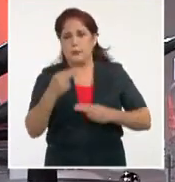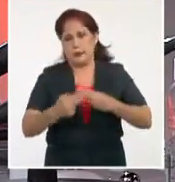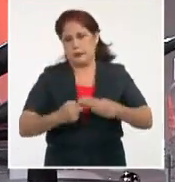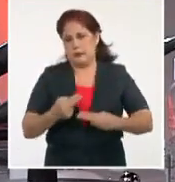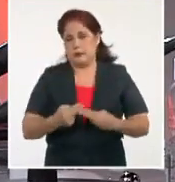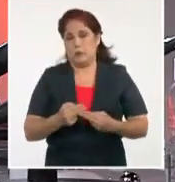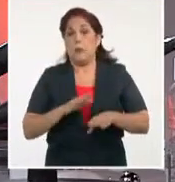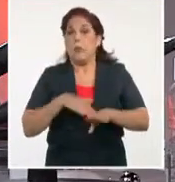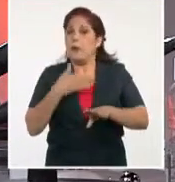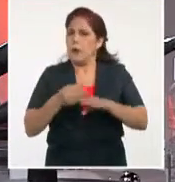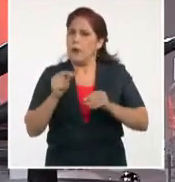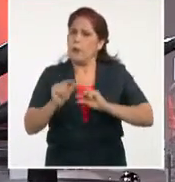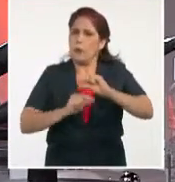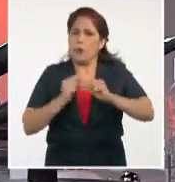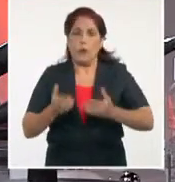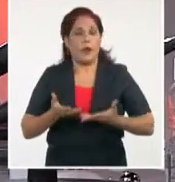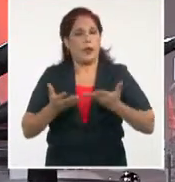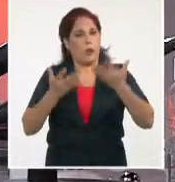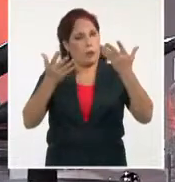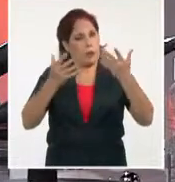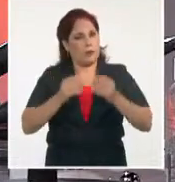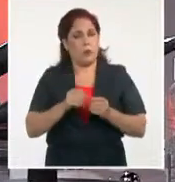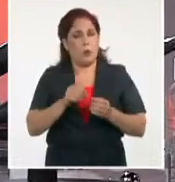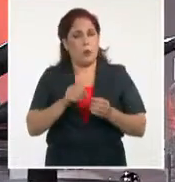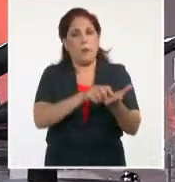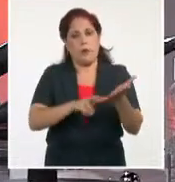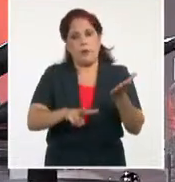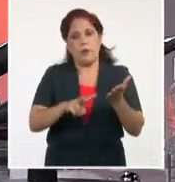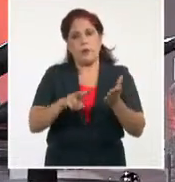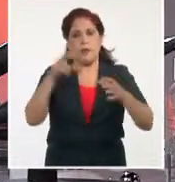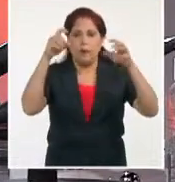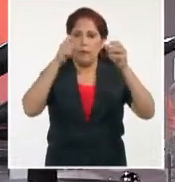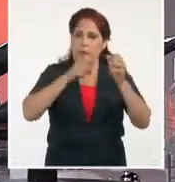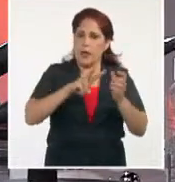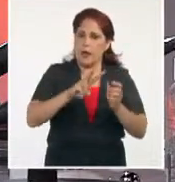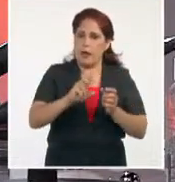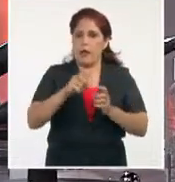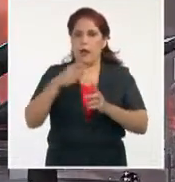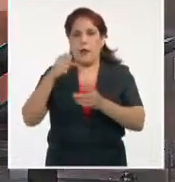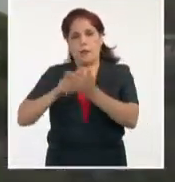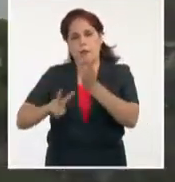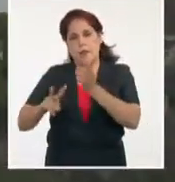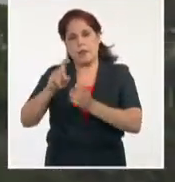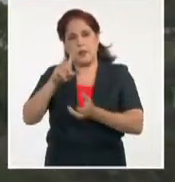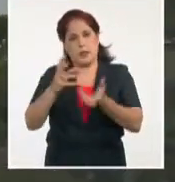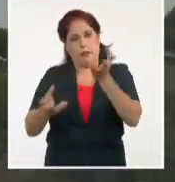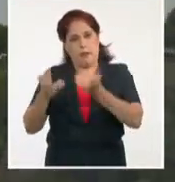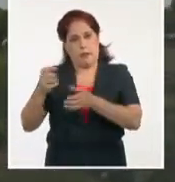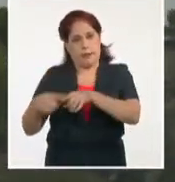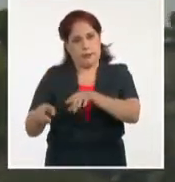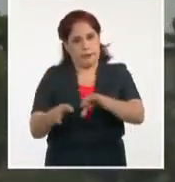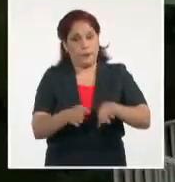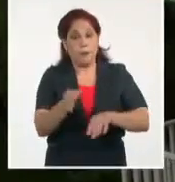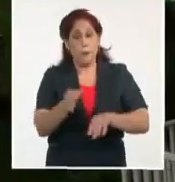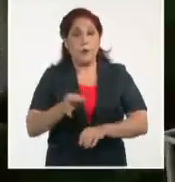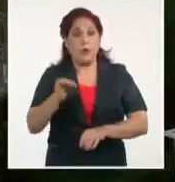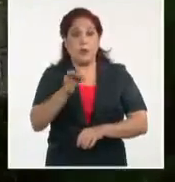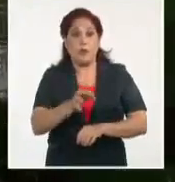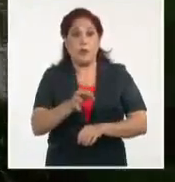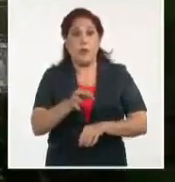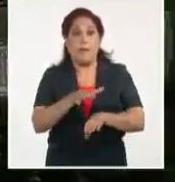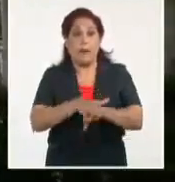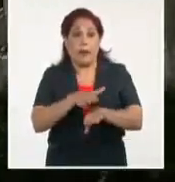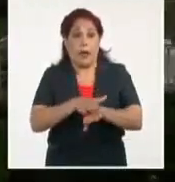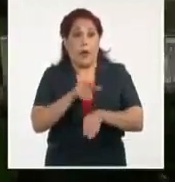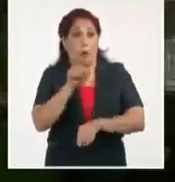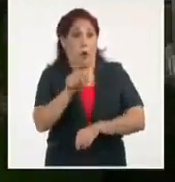posterior recuperación en dos de los territorios donde más llovió, Villa Clara y Cienfuegos. El municipio de Manicaragua es donde más se